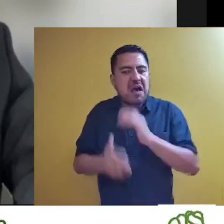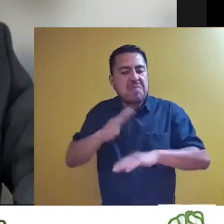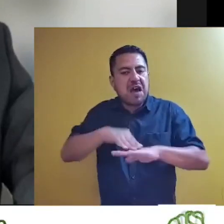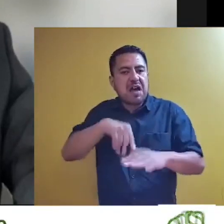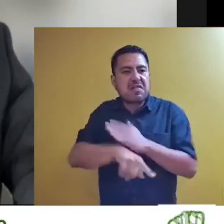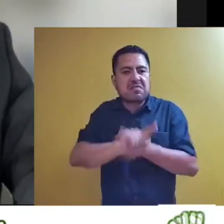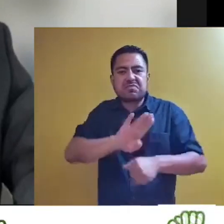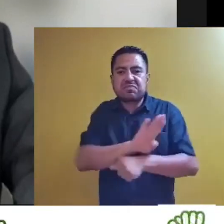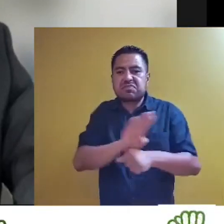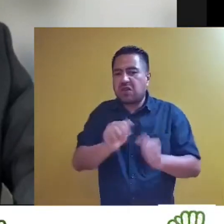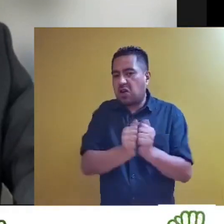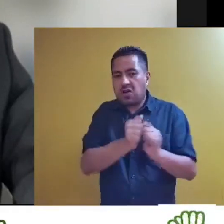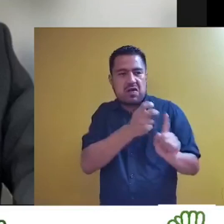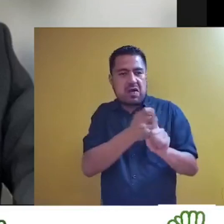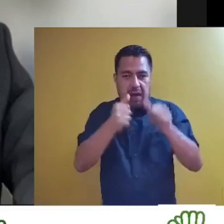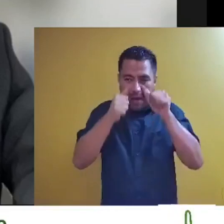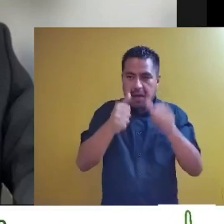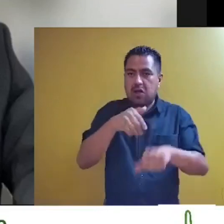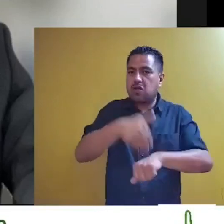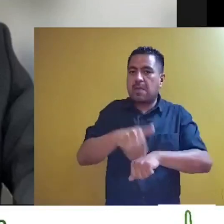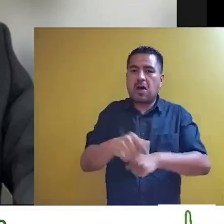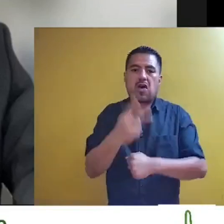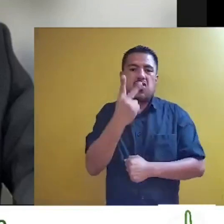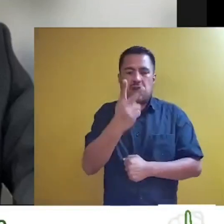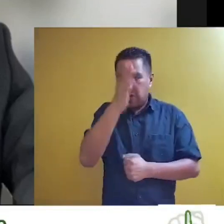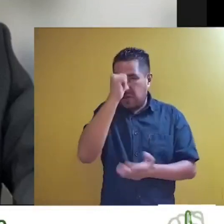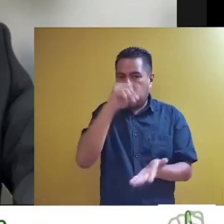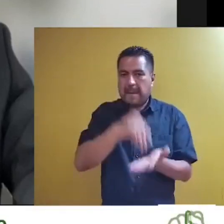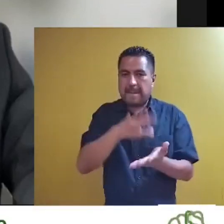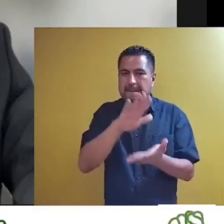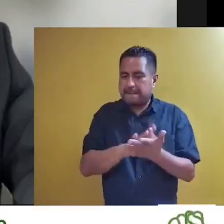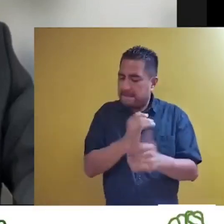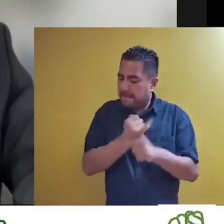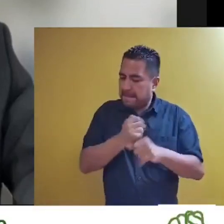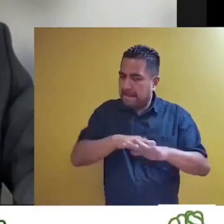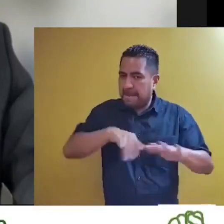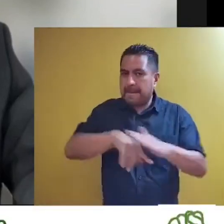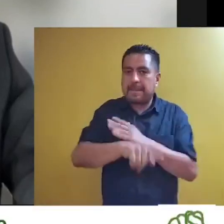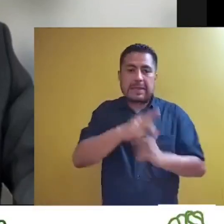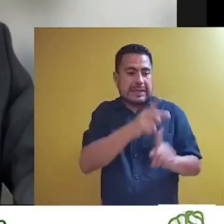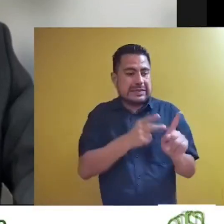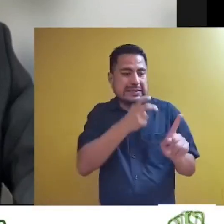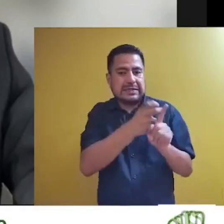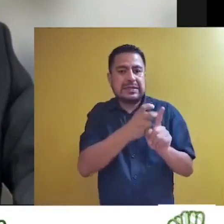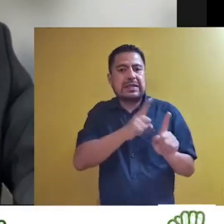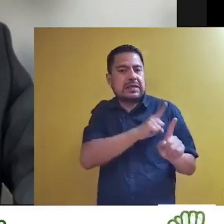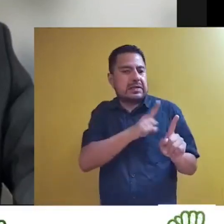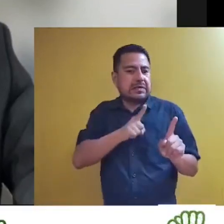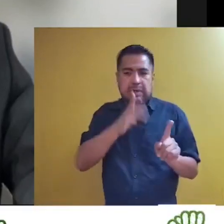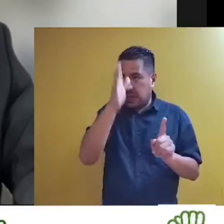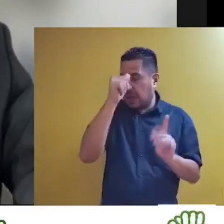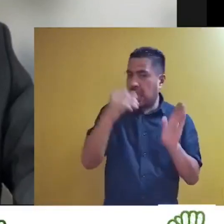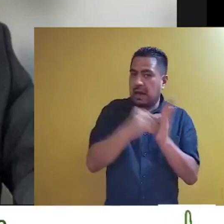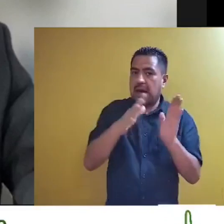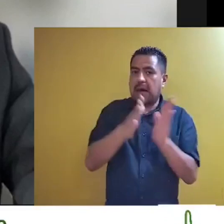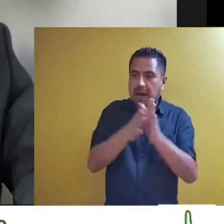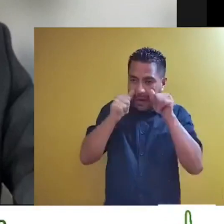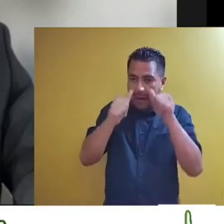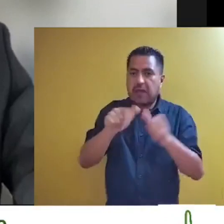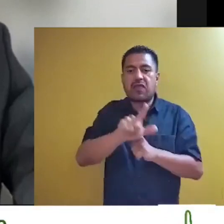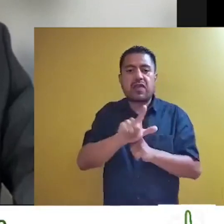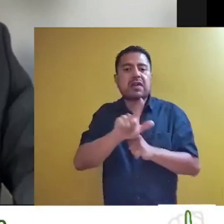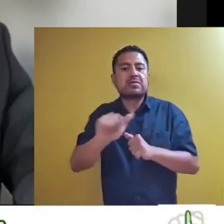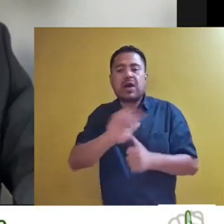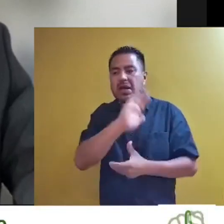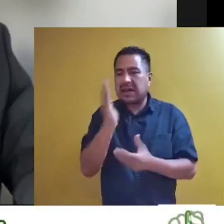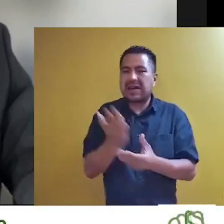en esos términos atendió el punto 2 de los efectos del acuerdo plenario analizado. De ahí que deba tenerse cumplido el acuerdo de referencia y en consecuencia